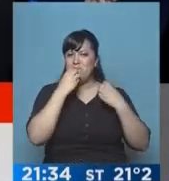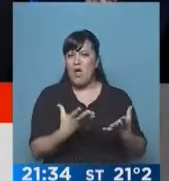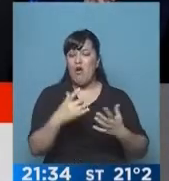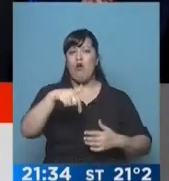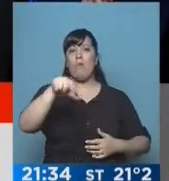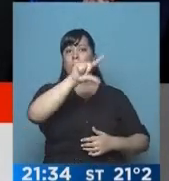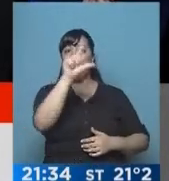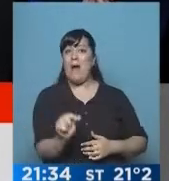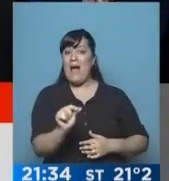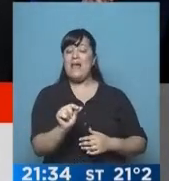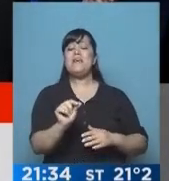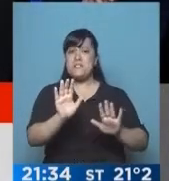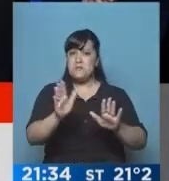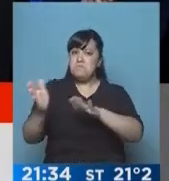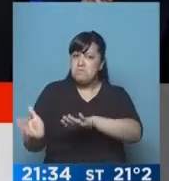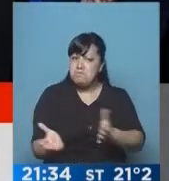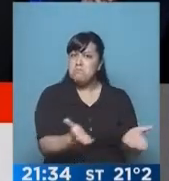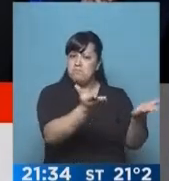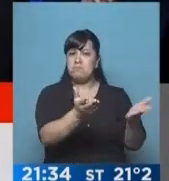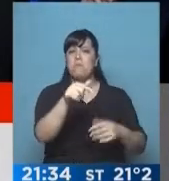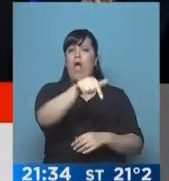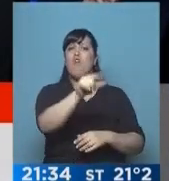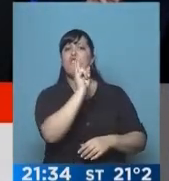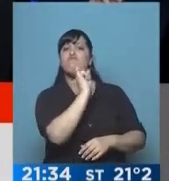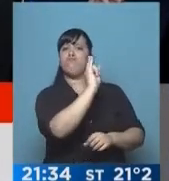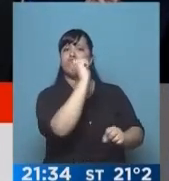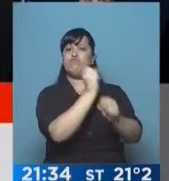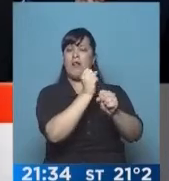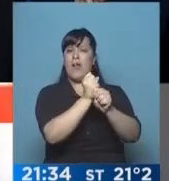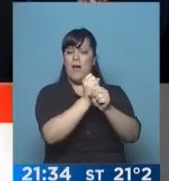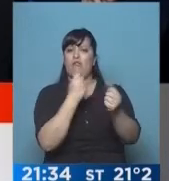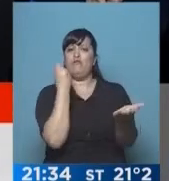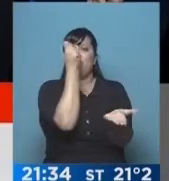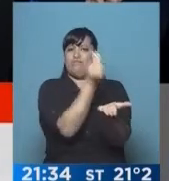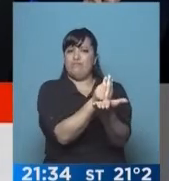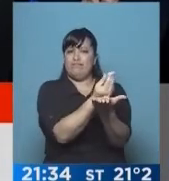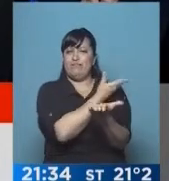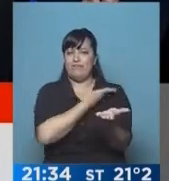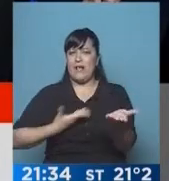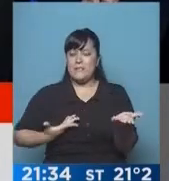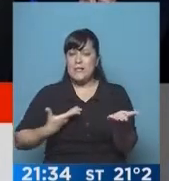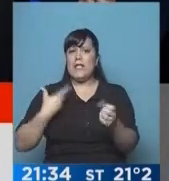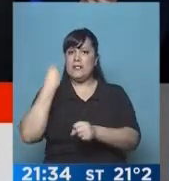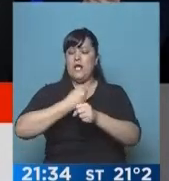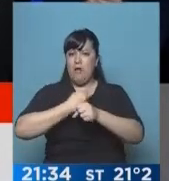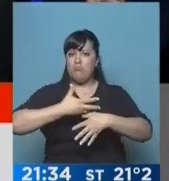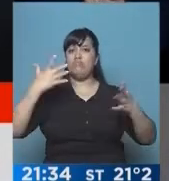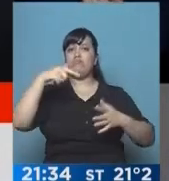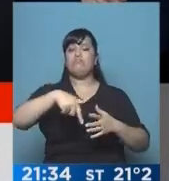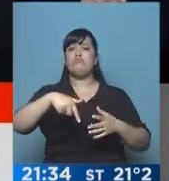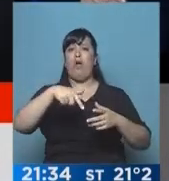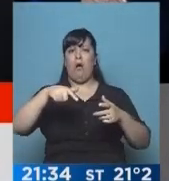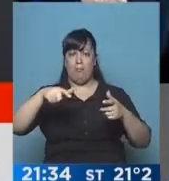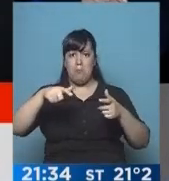que dejamos para quien tiene la enorme tarea de tomar la posta con la tasa más baja de